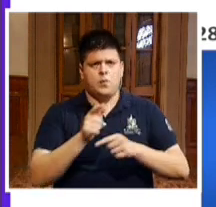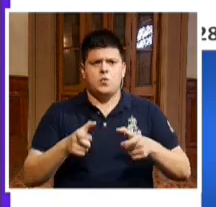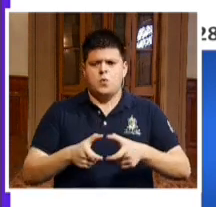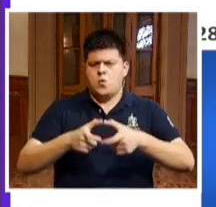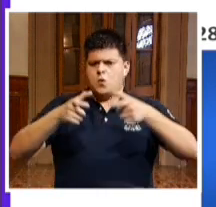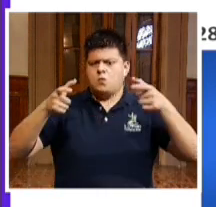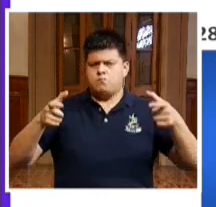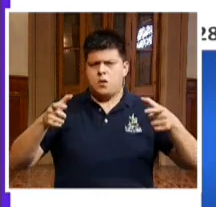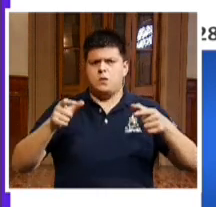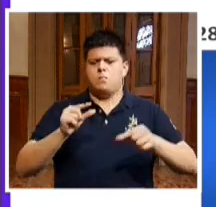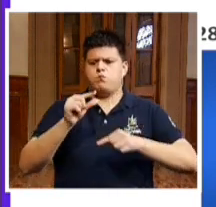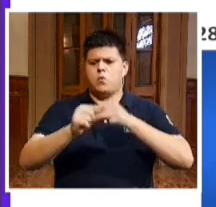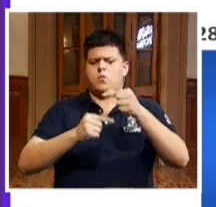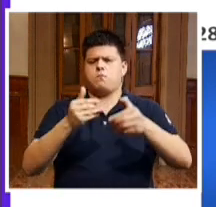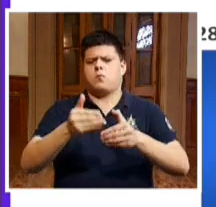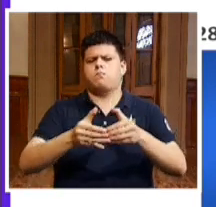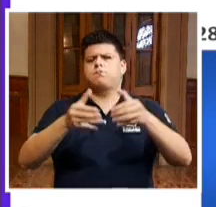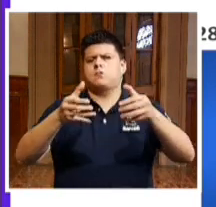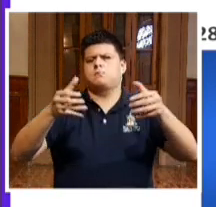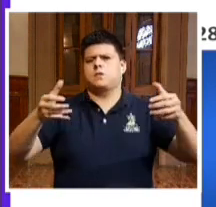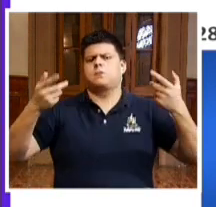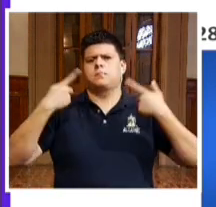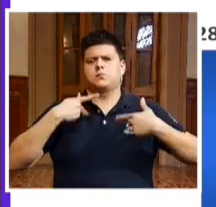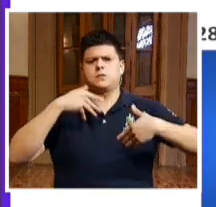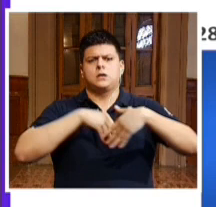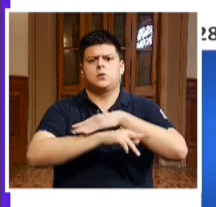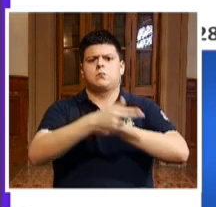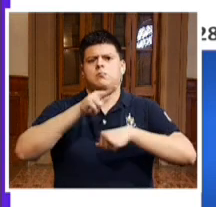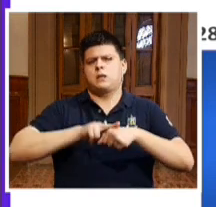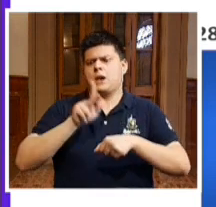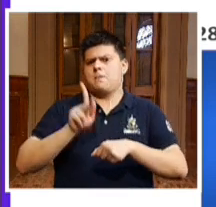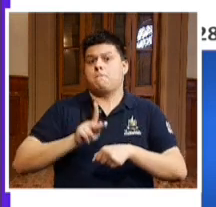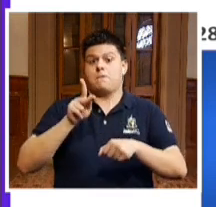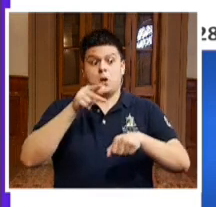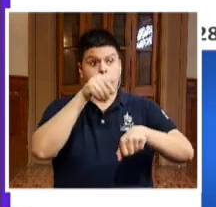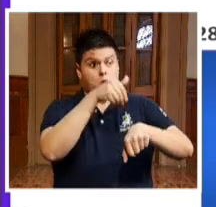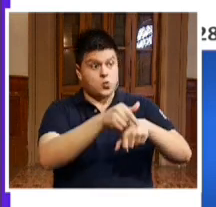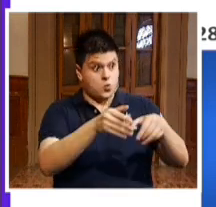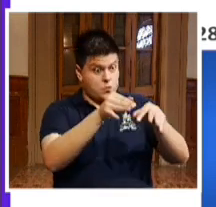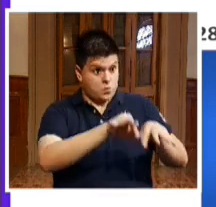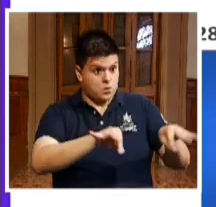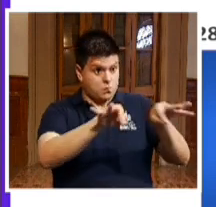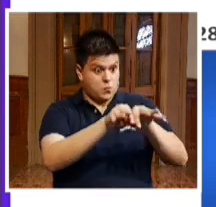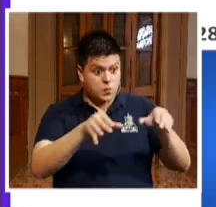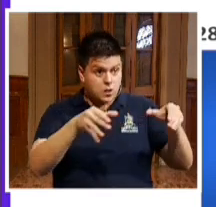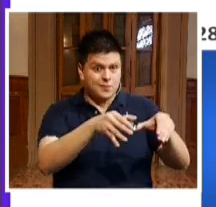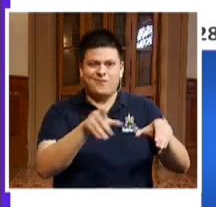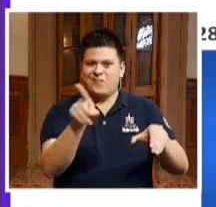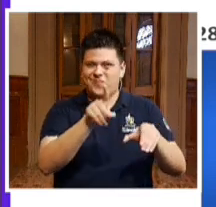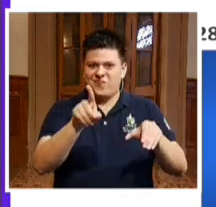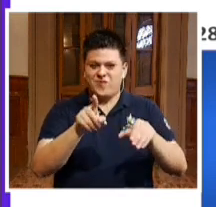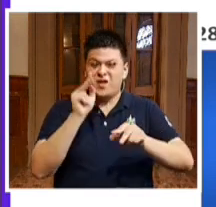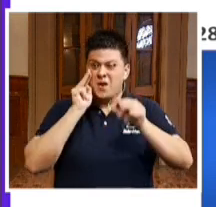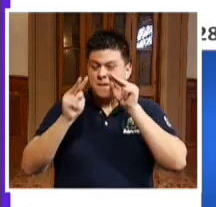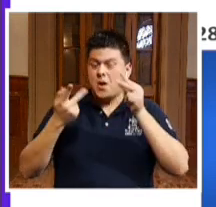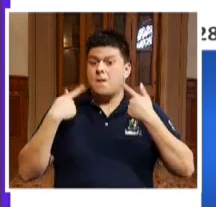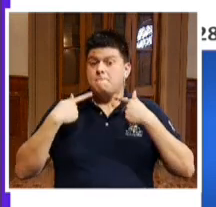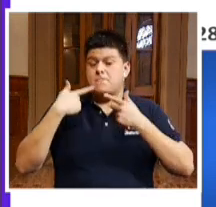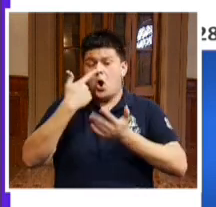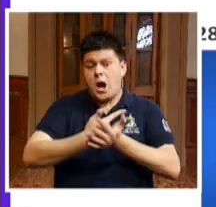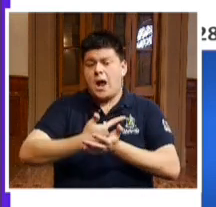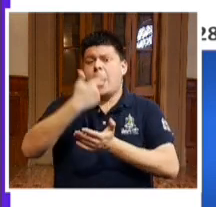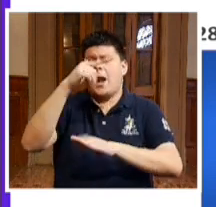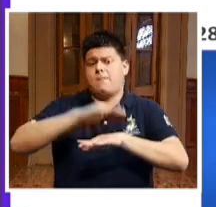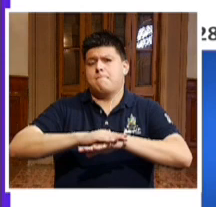incremento gradual en hospitalizaciones, pero más allá del número es el incremento en las personas graves. Eso es muy